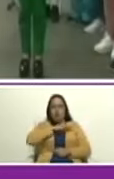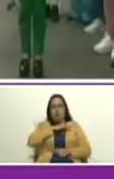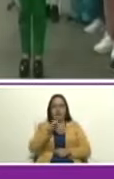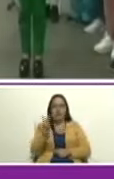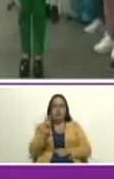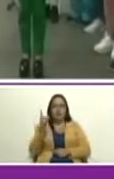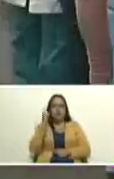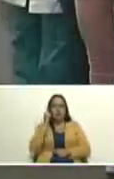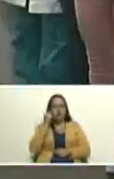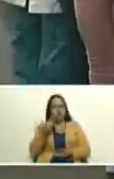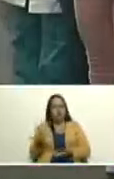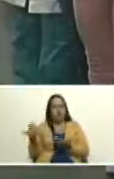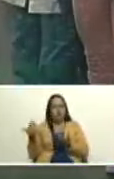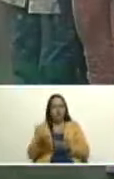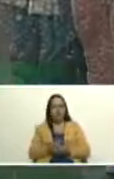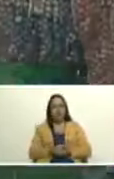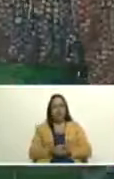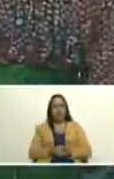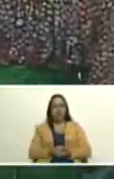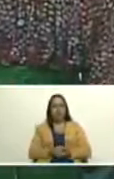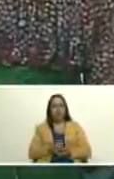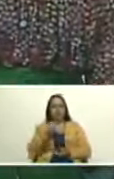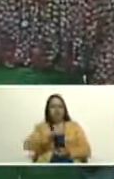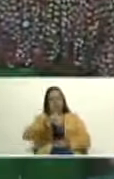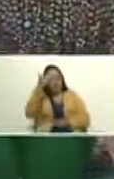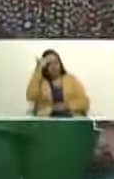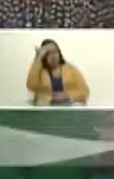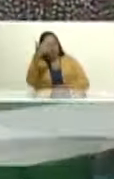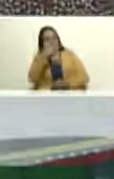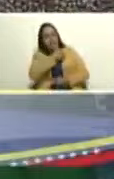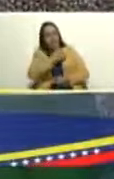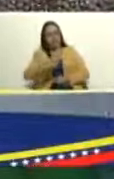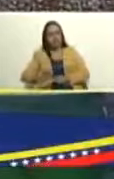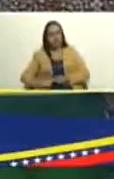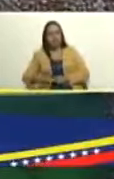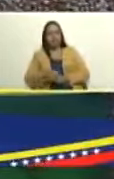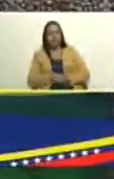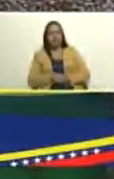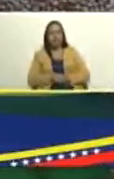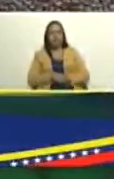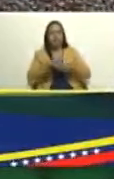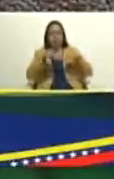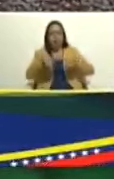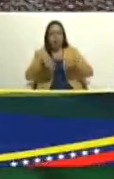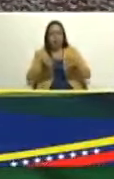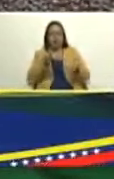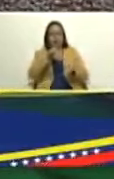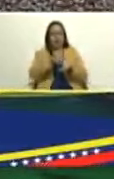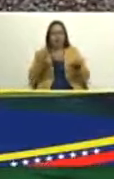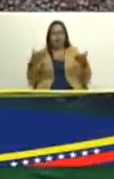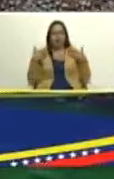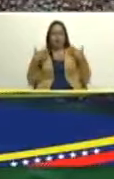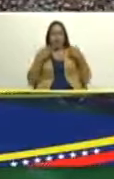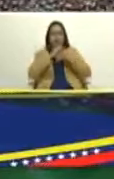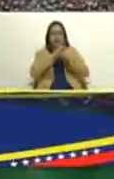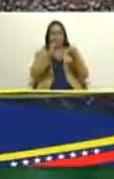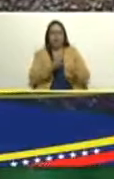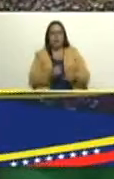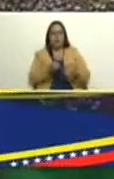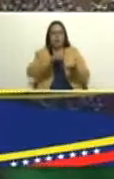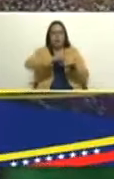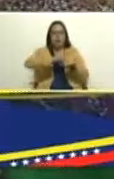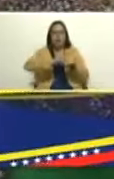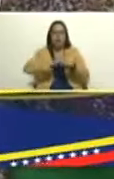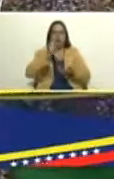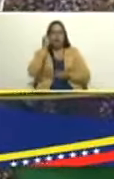Teresa. Bueno, un saludo, mi comandante. Hoy estamos aquí contentos en la parroquia Sucre, en